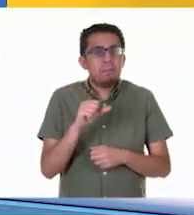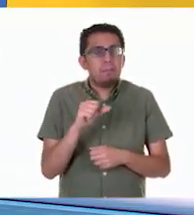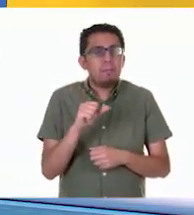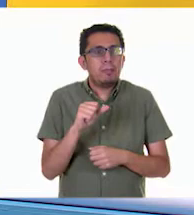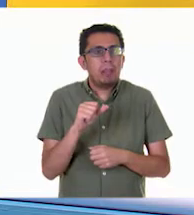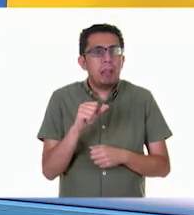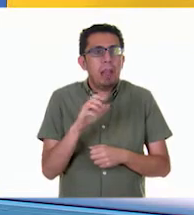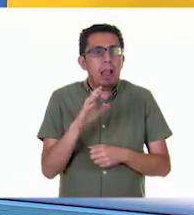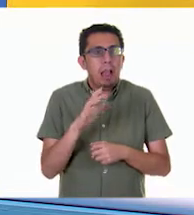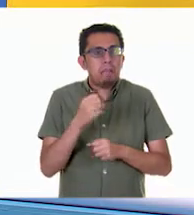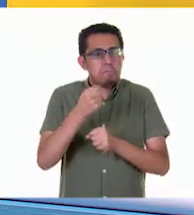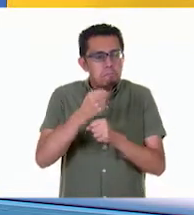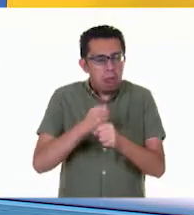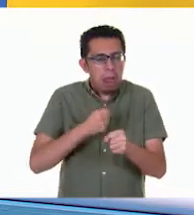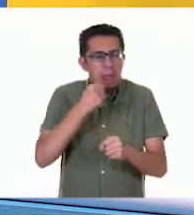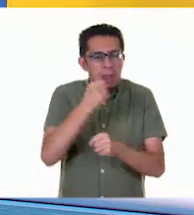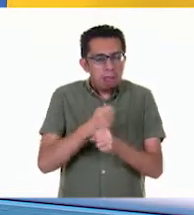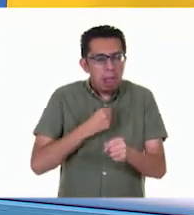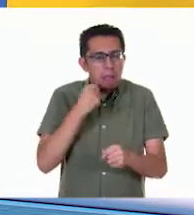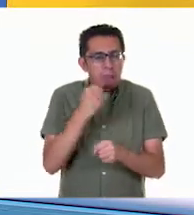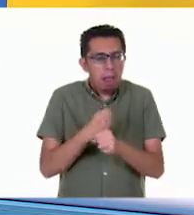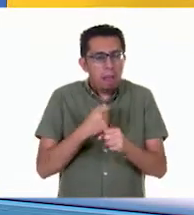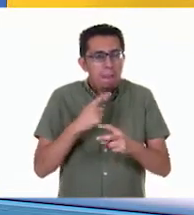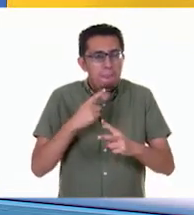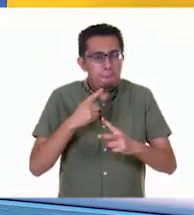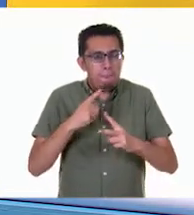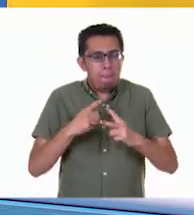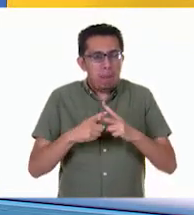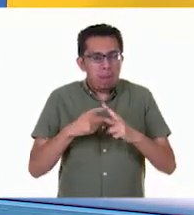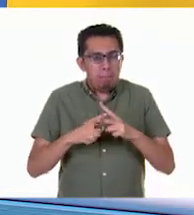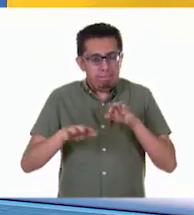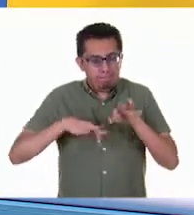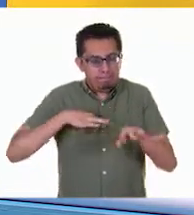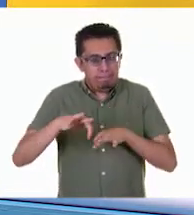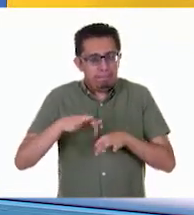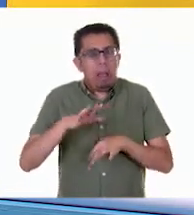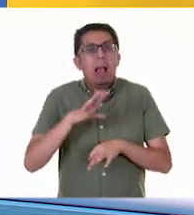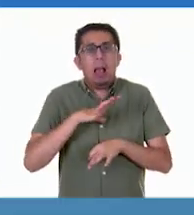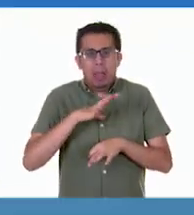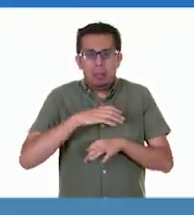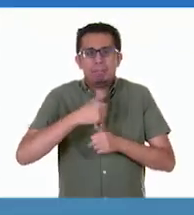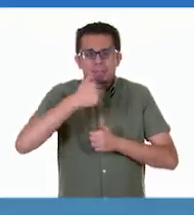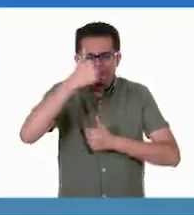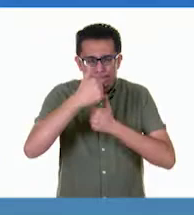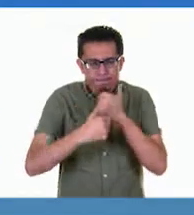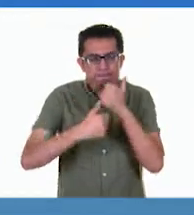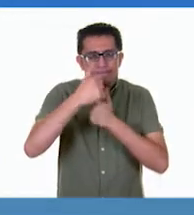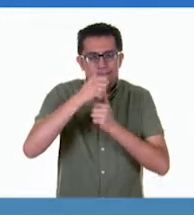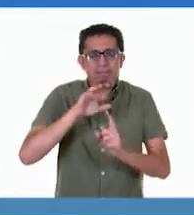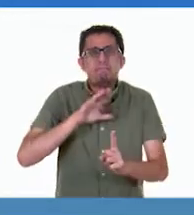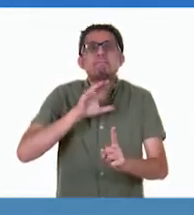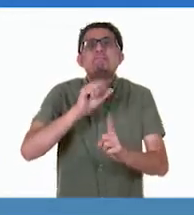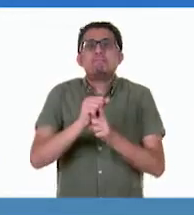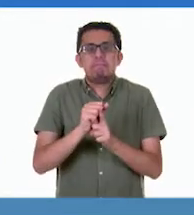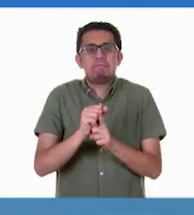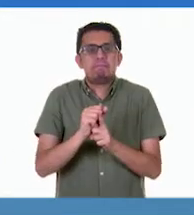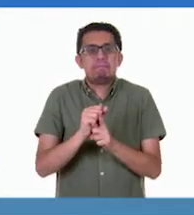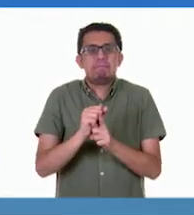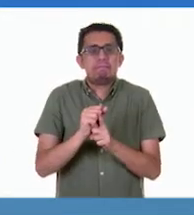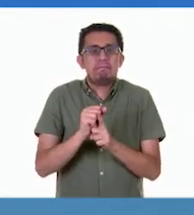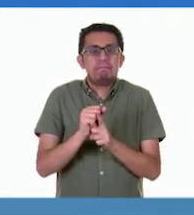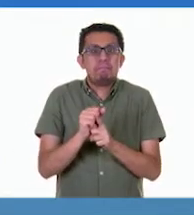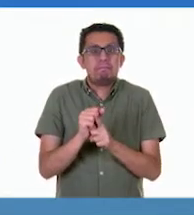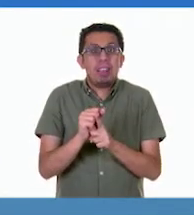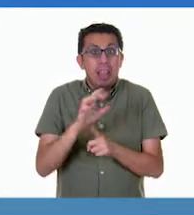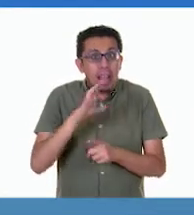de entrenamiento matemático para el cual les tengo un reto. ¡Hey!